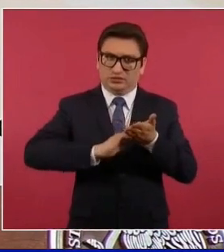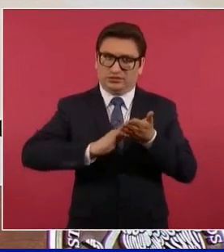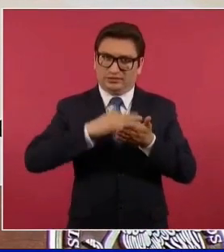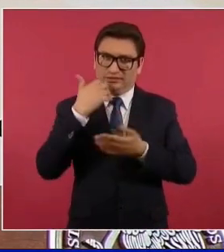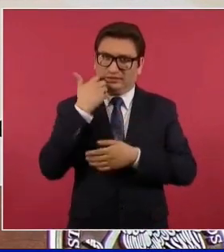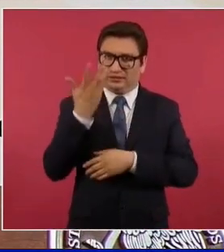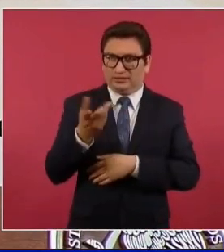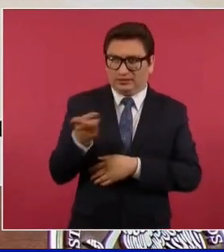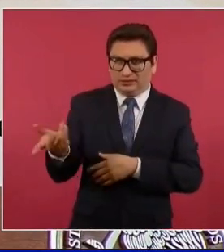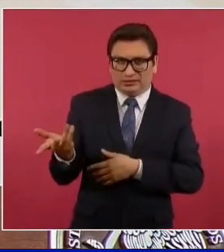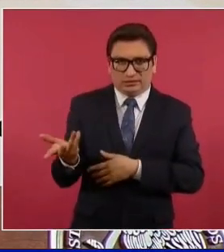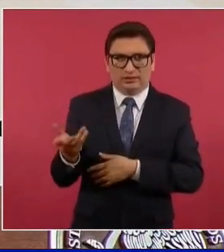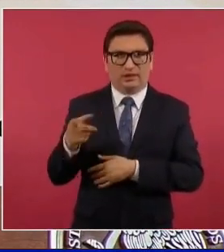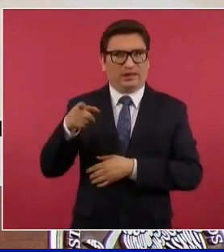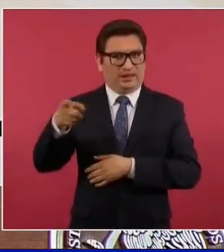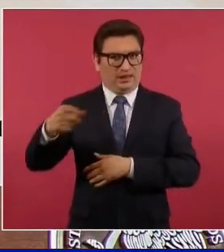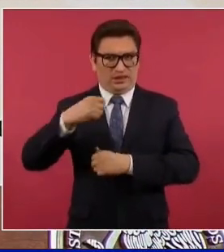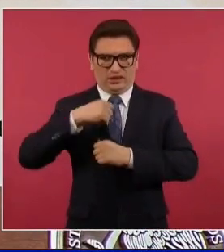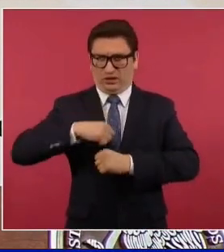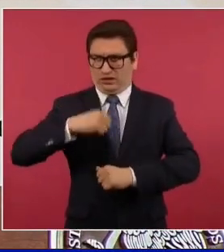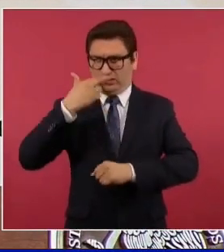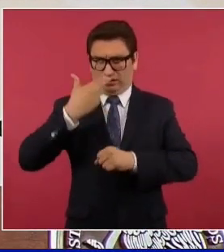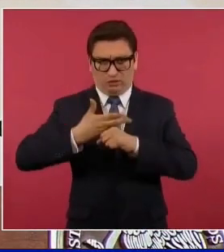algo que no les corresponde.